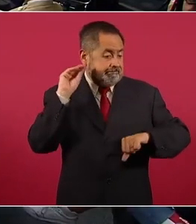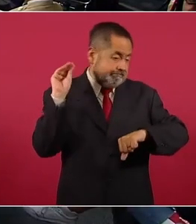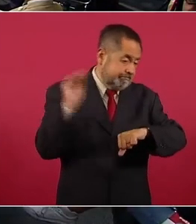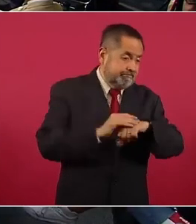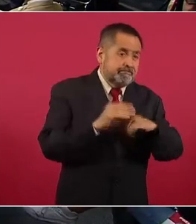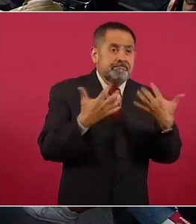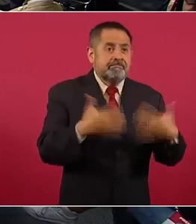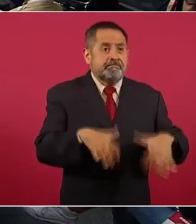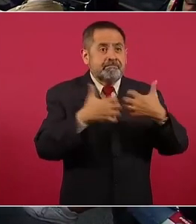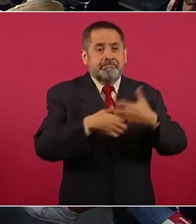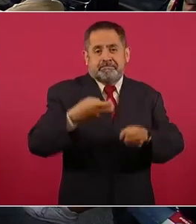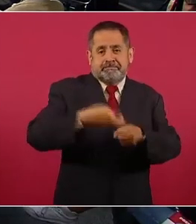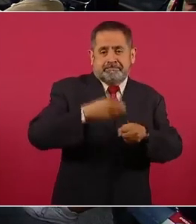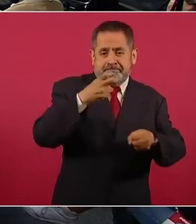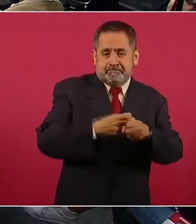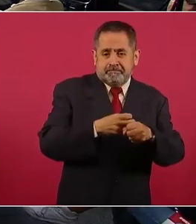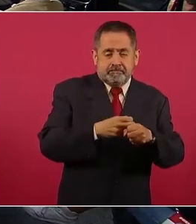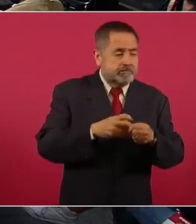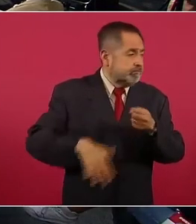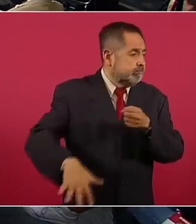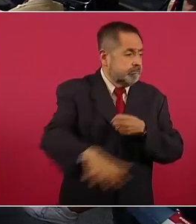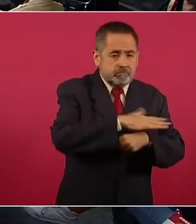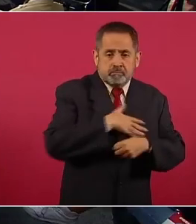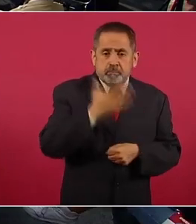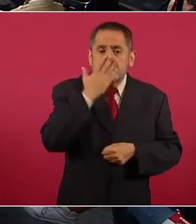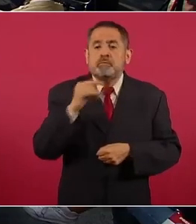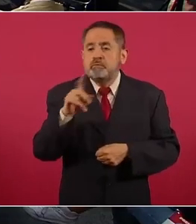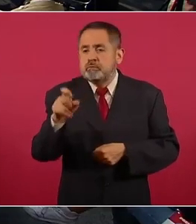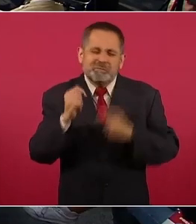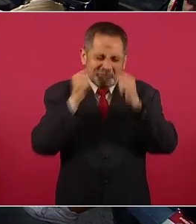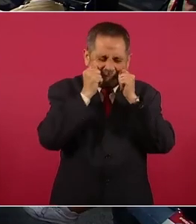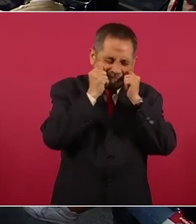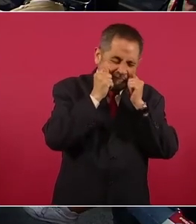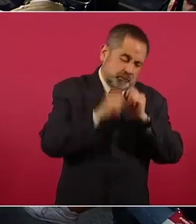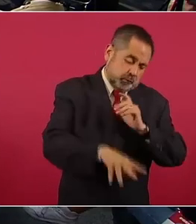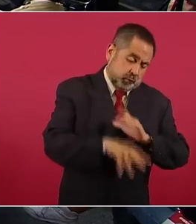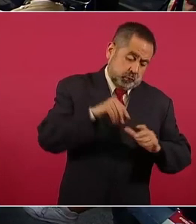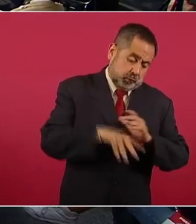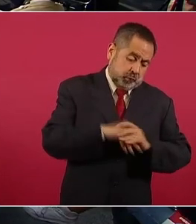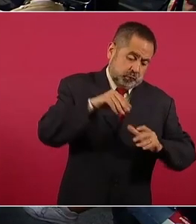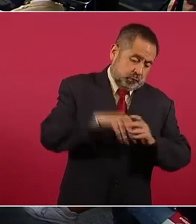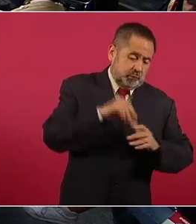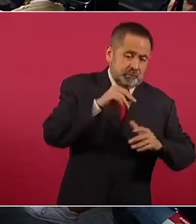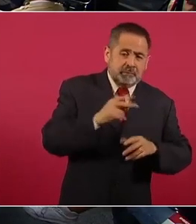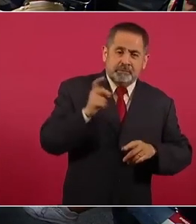porque había que hacer negocio vendiendo cerveza en el extranjero.